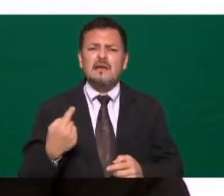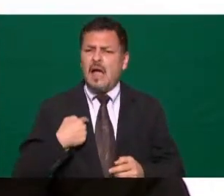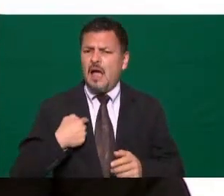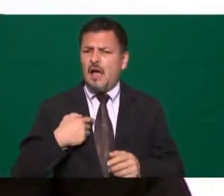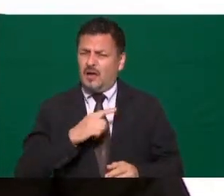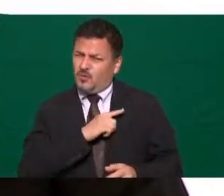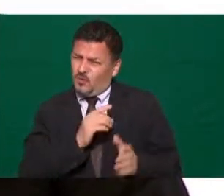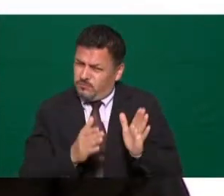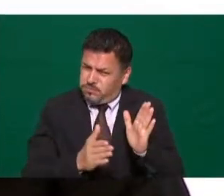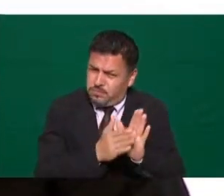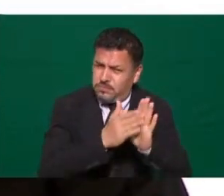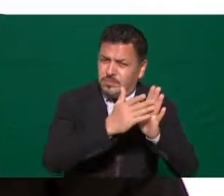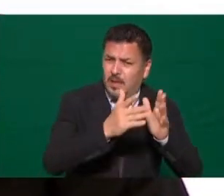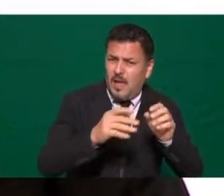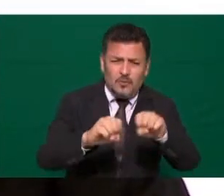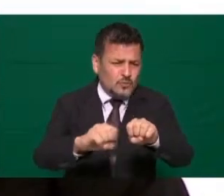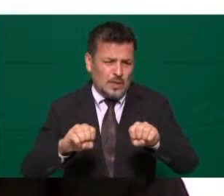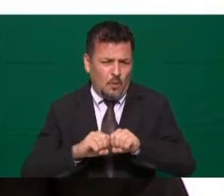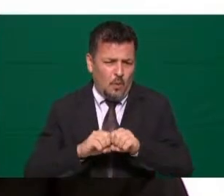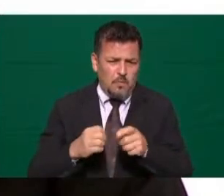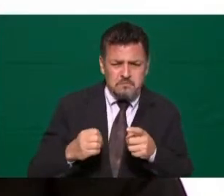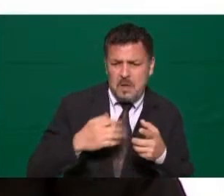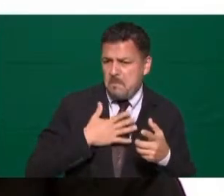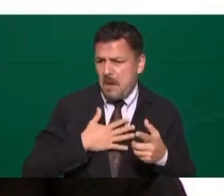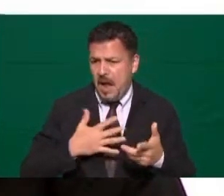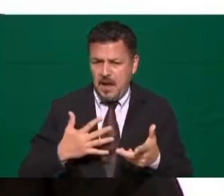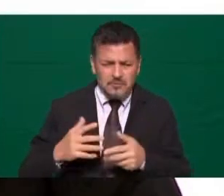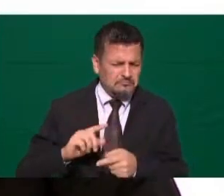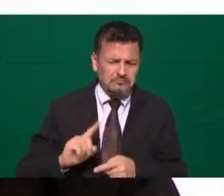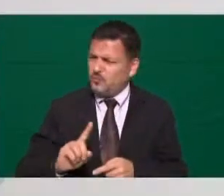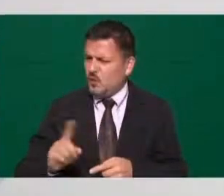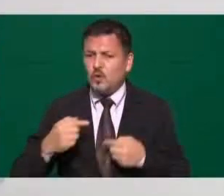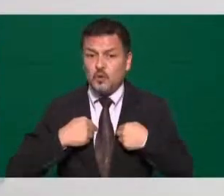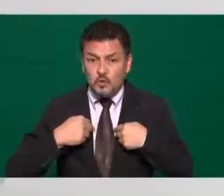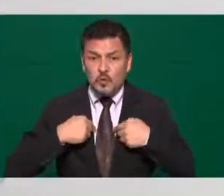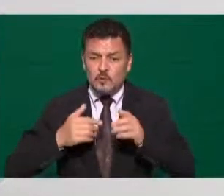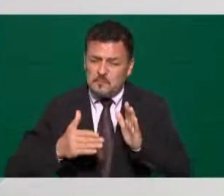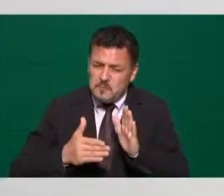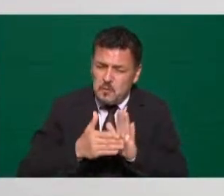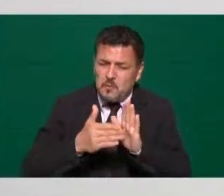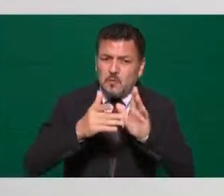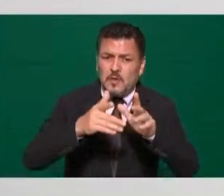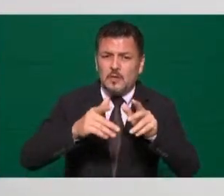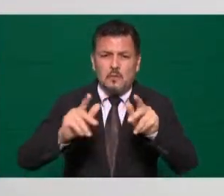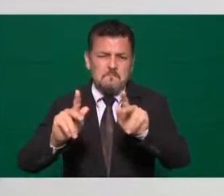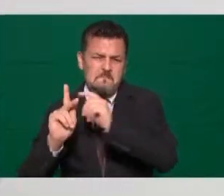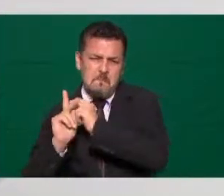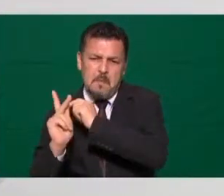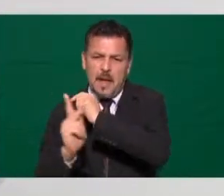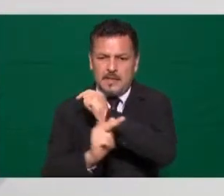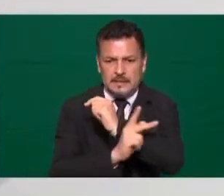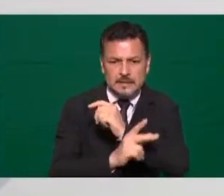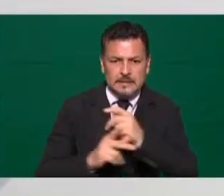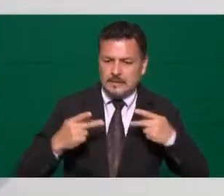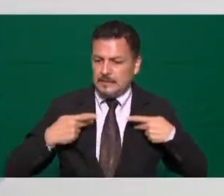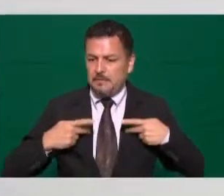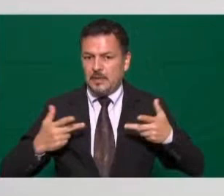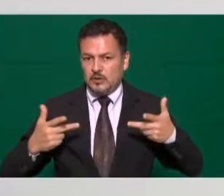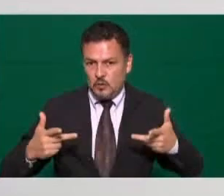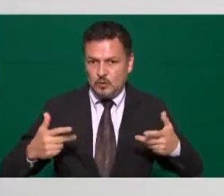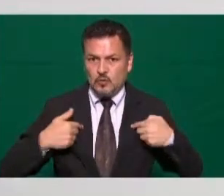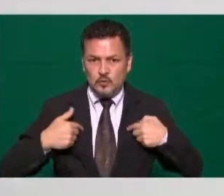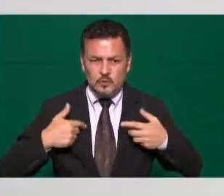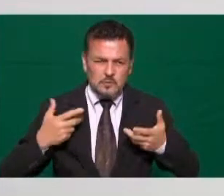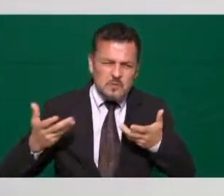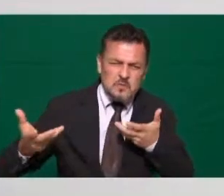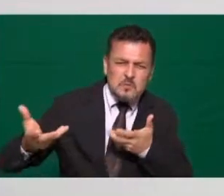un muro, un aula o los baños. Estamos construyendo un país armónico. Estamos construyendo